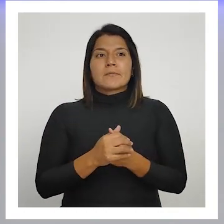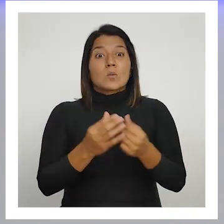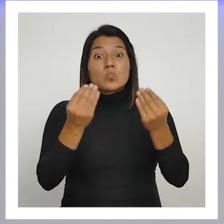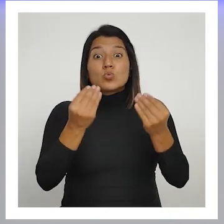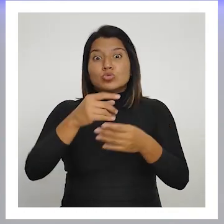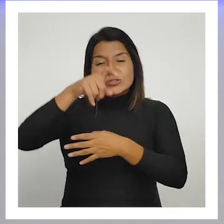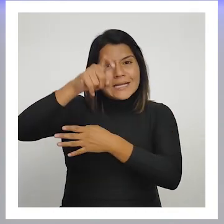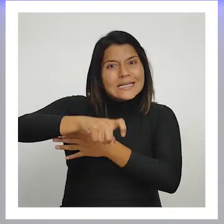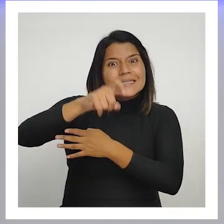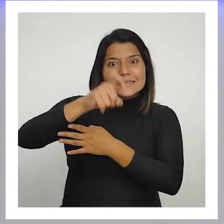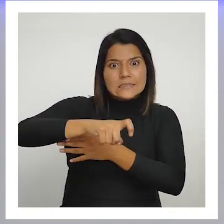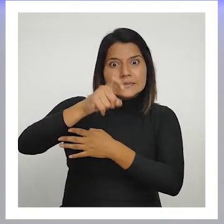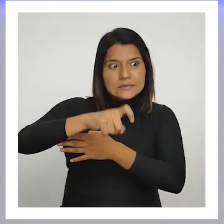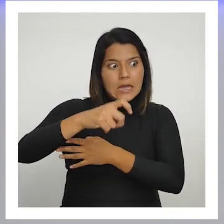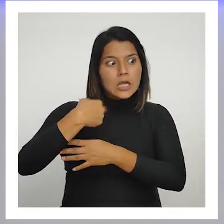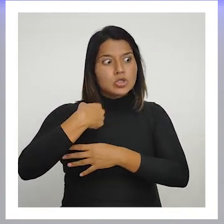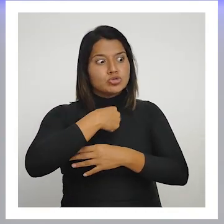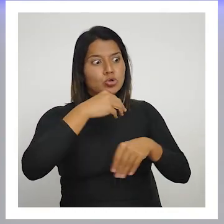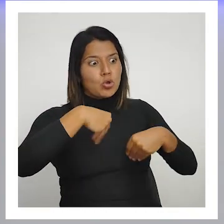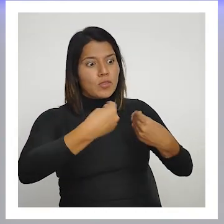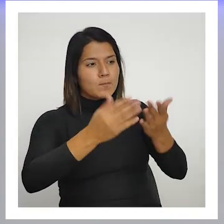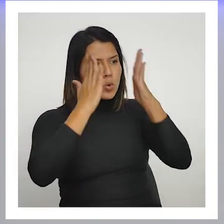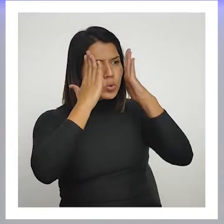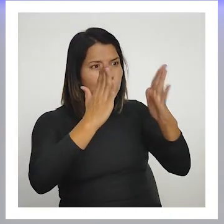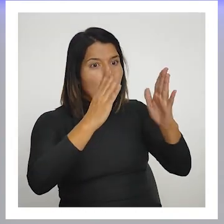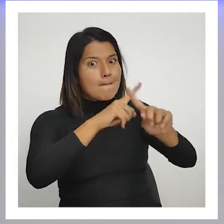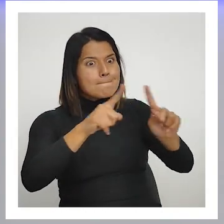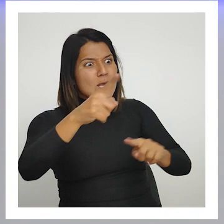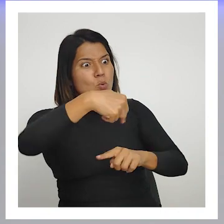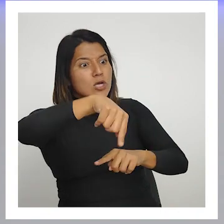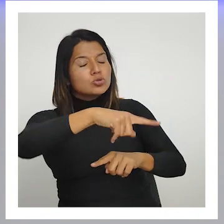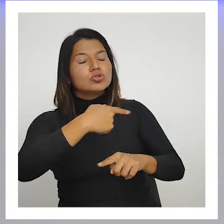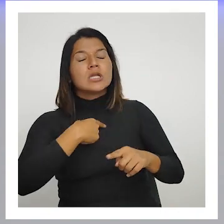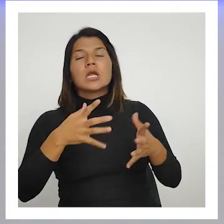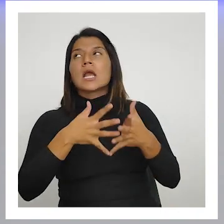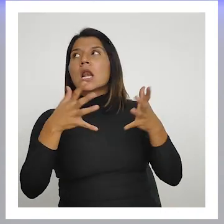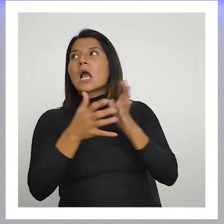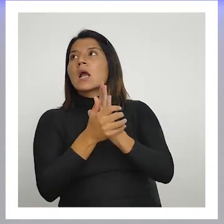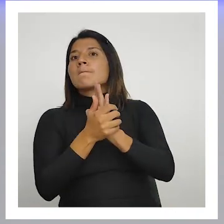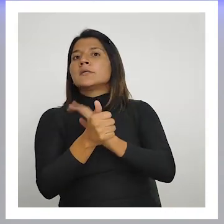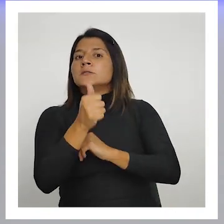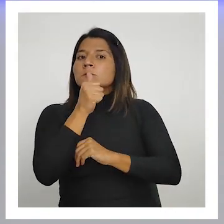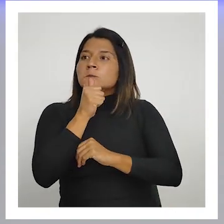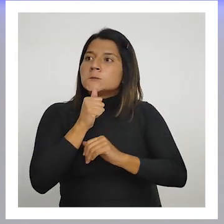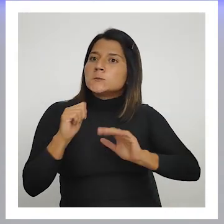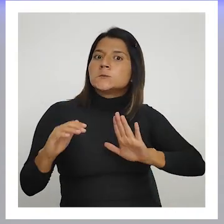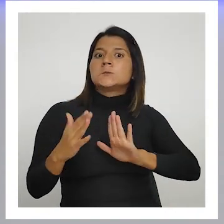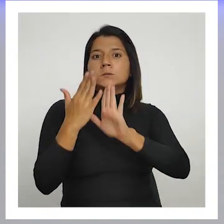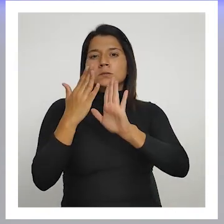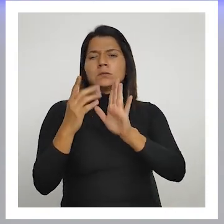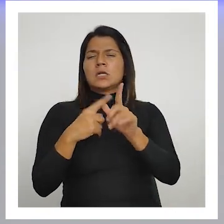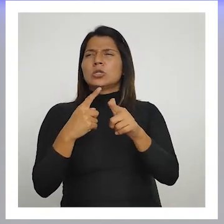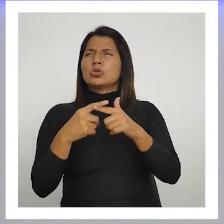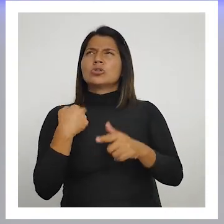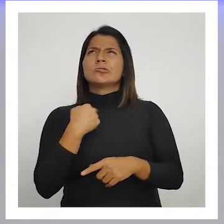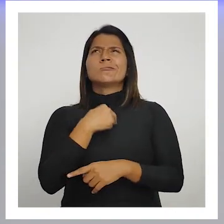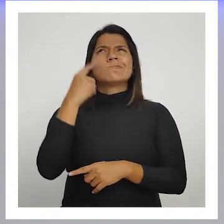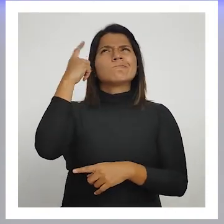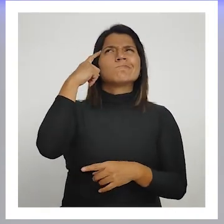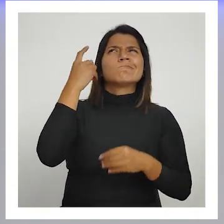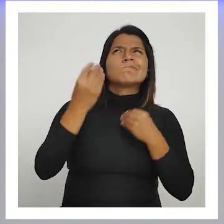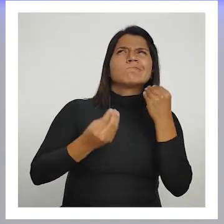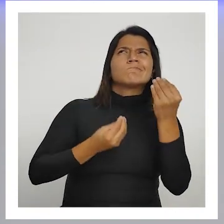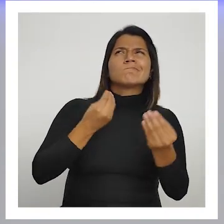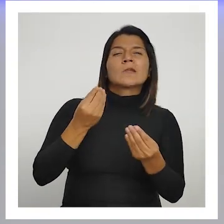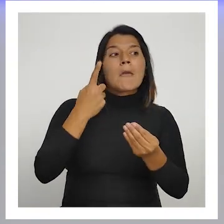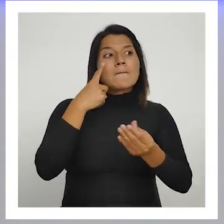necesidad de ser escuchada, pero también tiene una capacidad de resiliencia impresionante. Y entonces nos entra la espinita de qué podemos hacer para